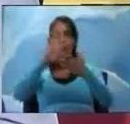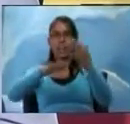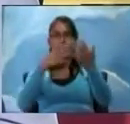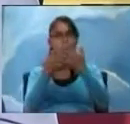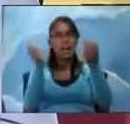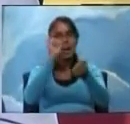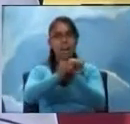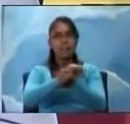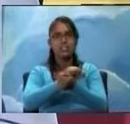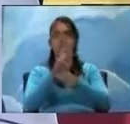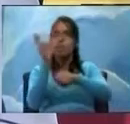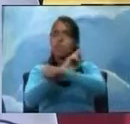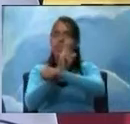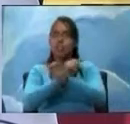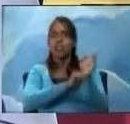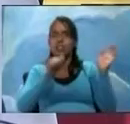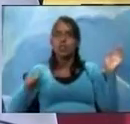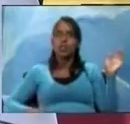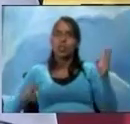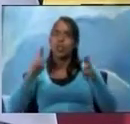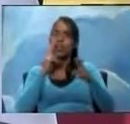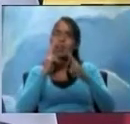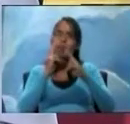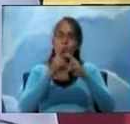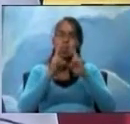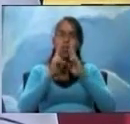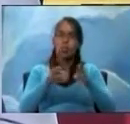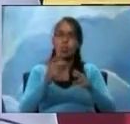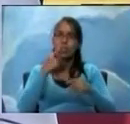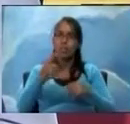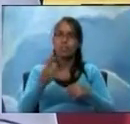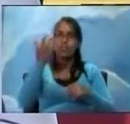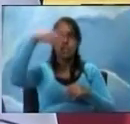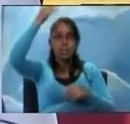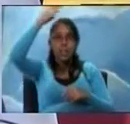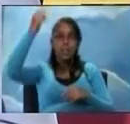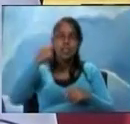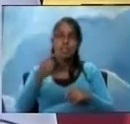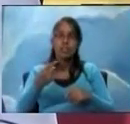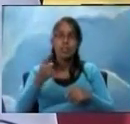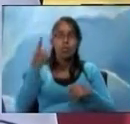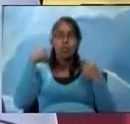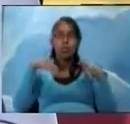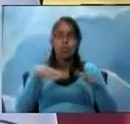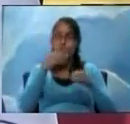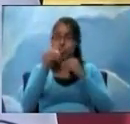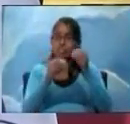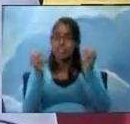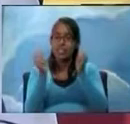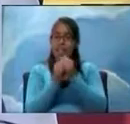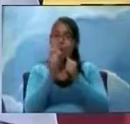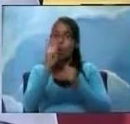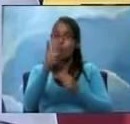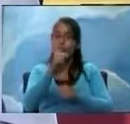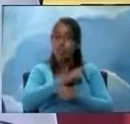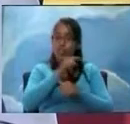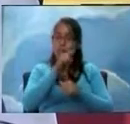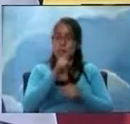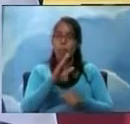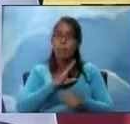cárcel? Inmediatamente el Señor le responde, el rey le dice, por cuanto lo hiciste a